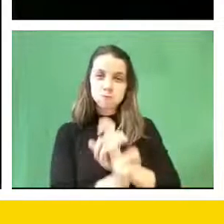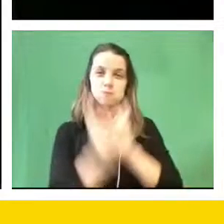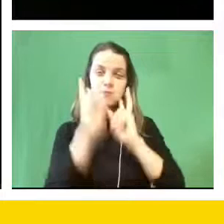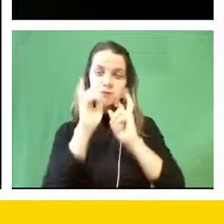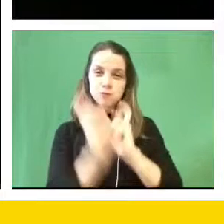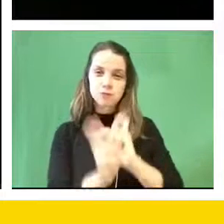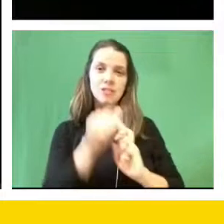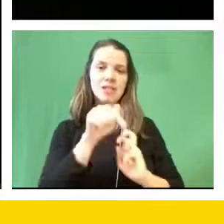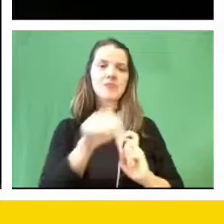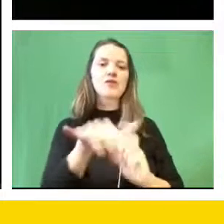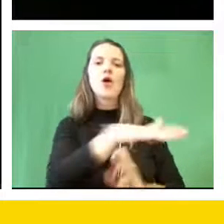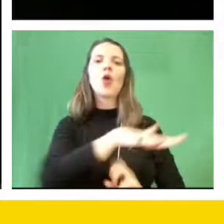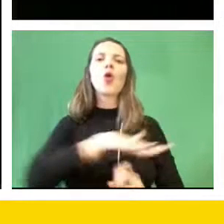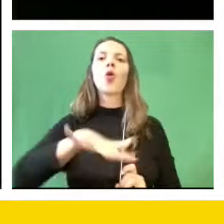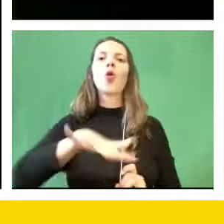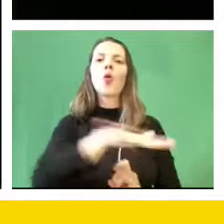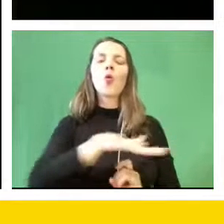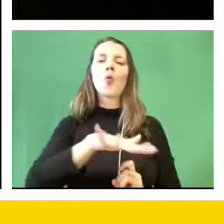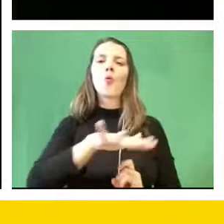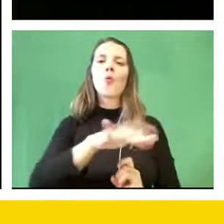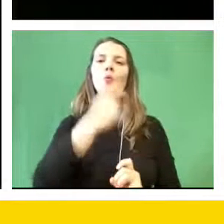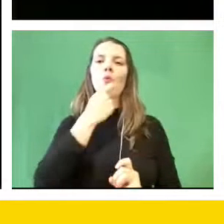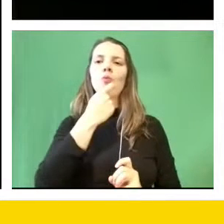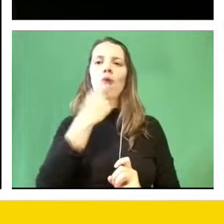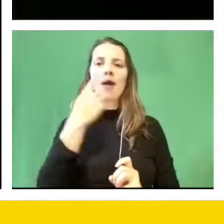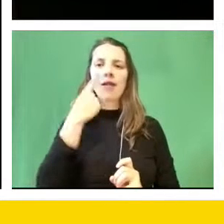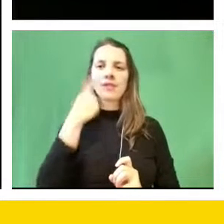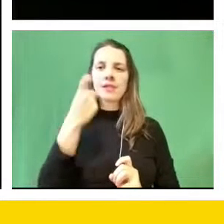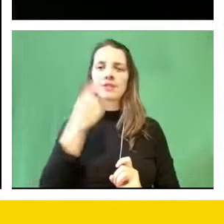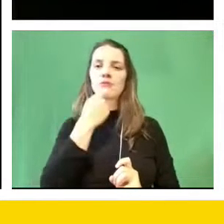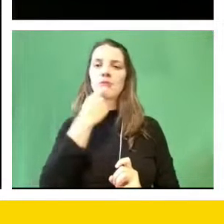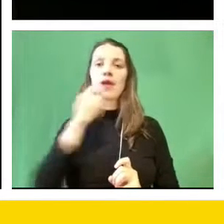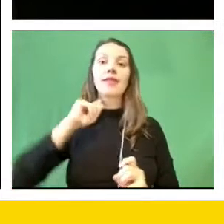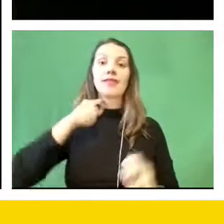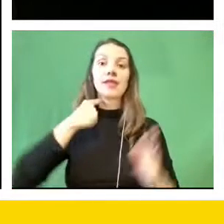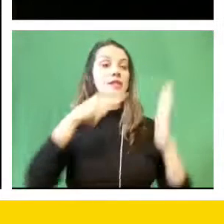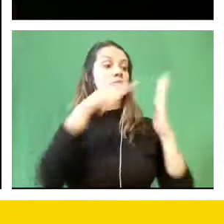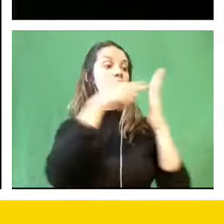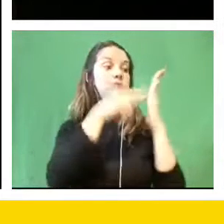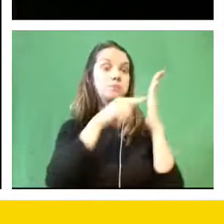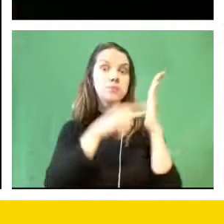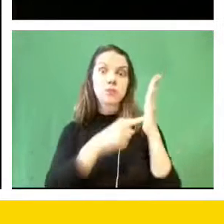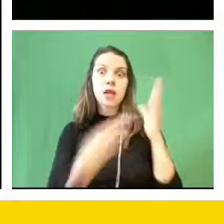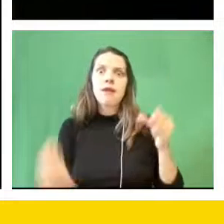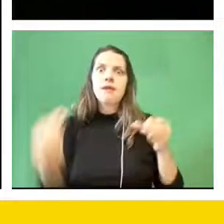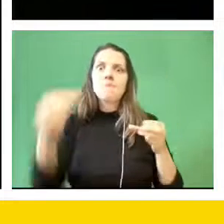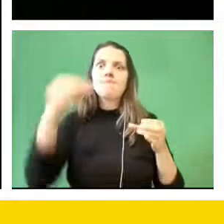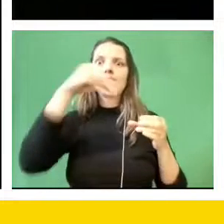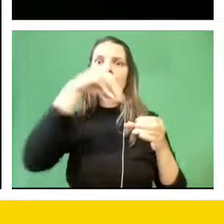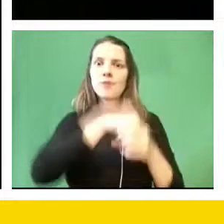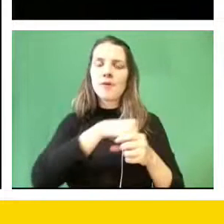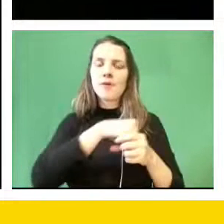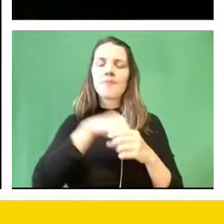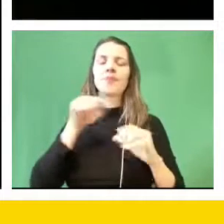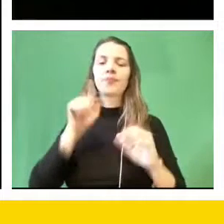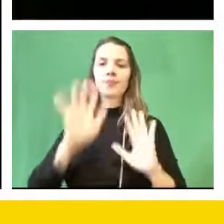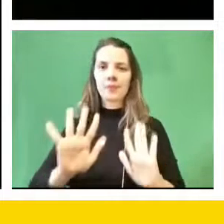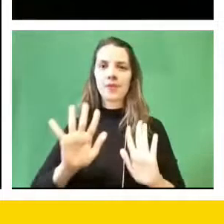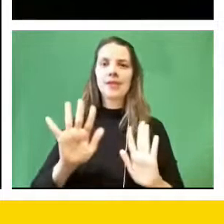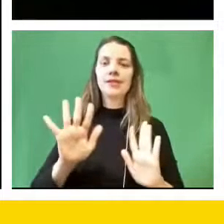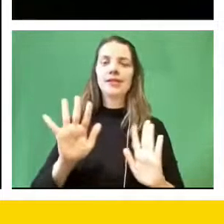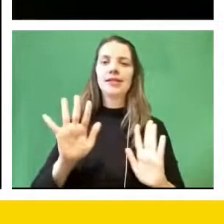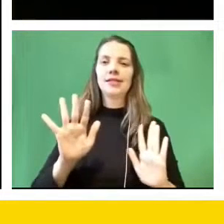entorno físico sobre la base de los 13 principios de entornos edilicios e inclusivos. Y aquí hago un paréntesis, y edilicio quiere